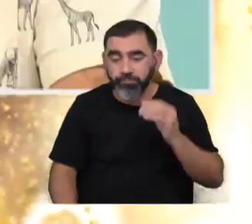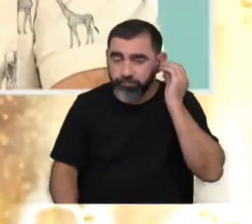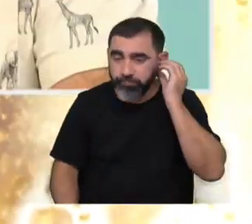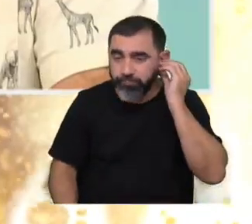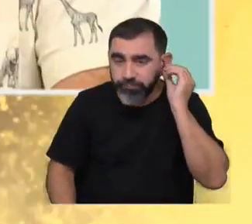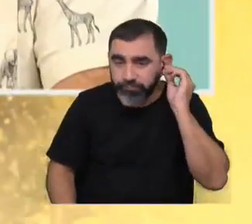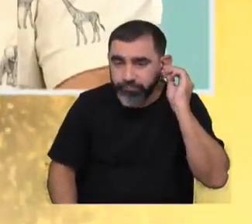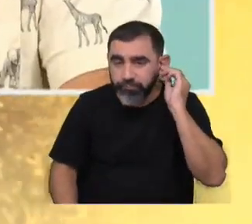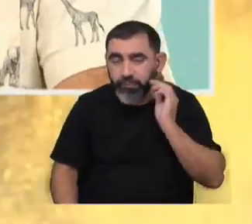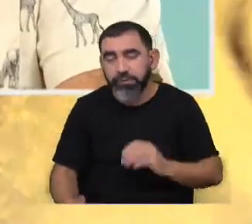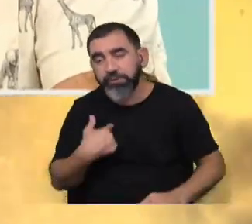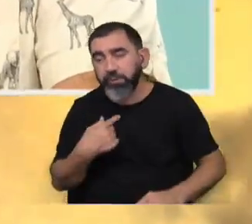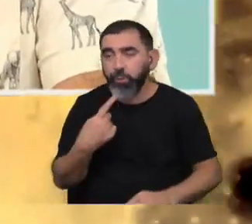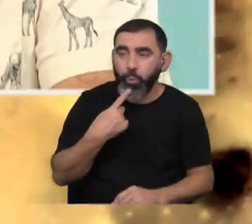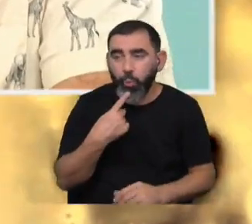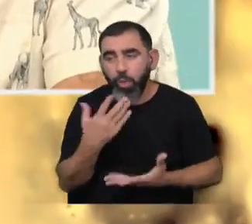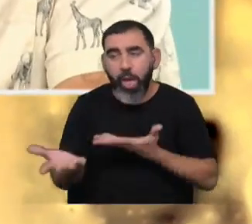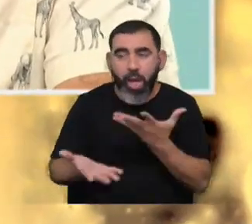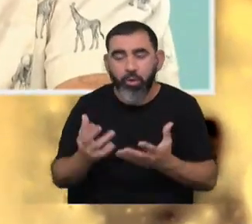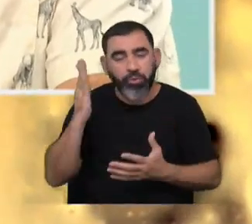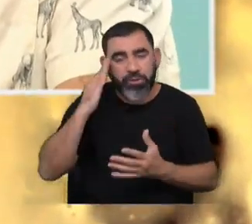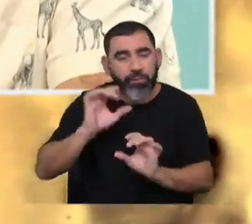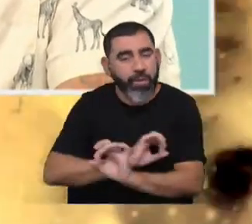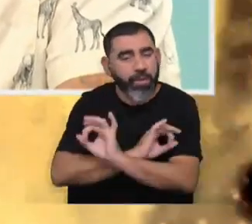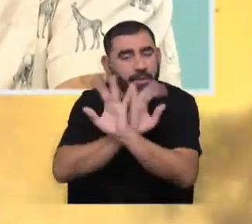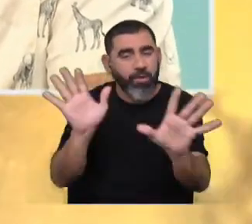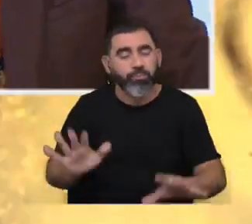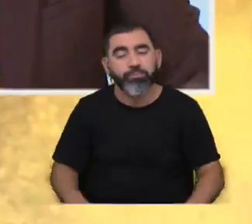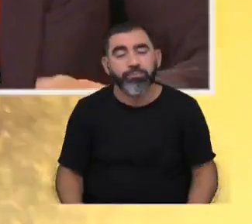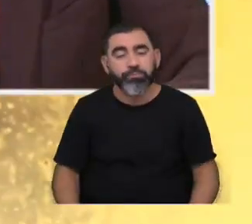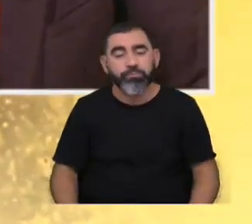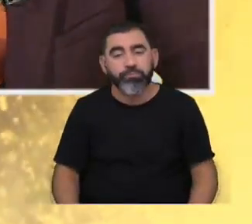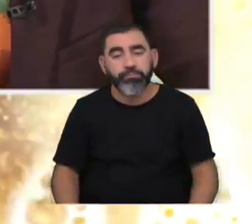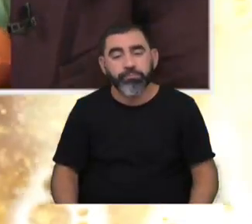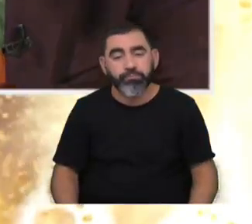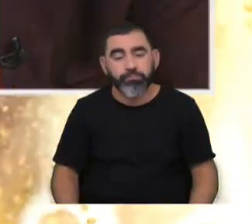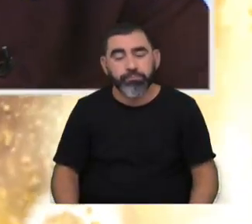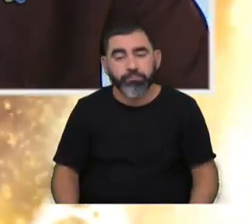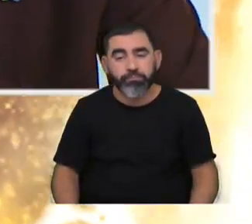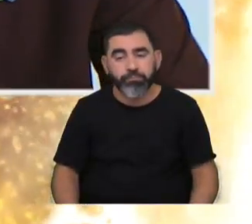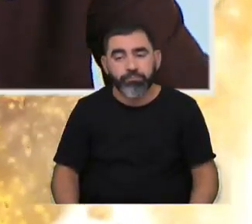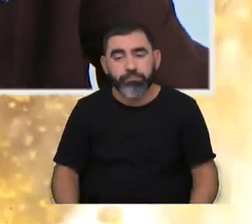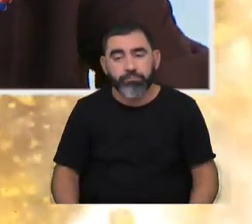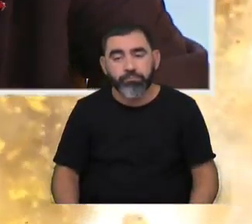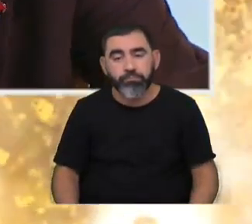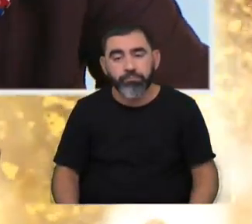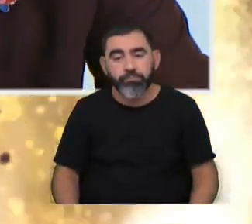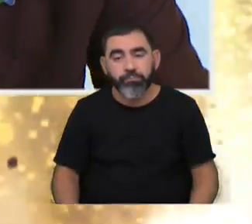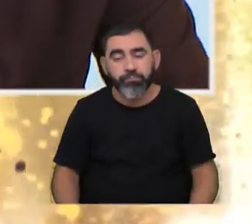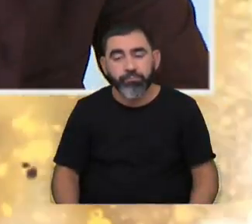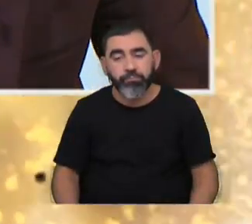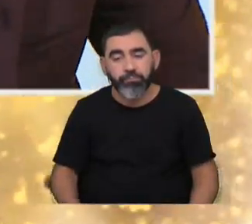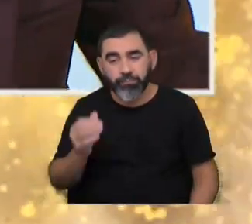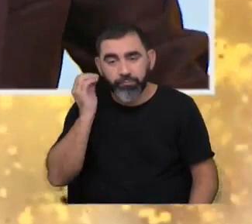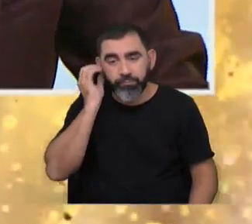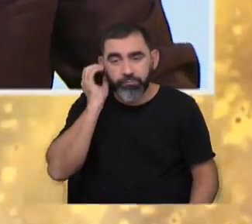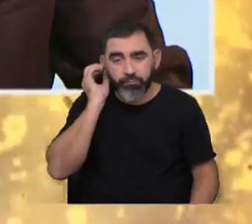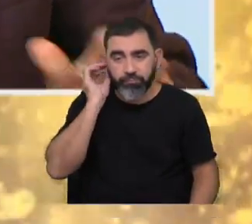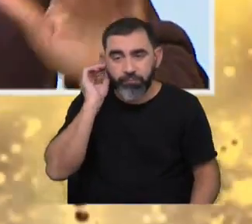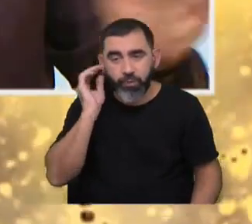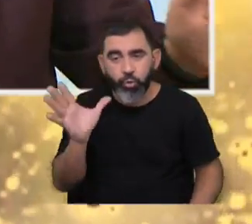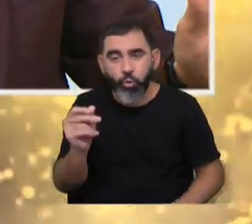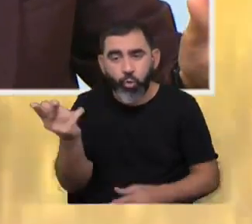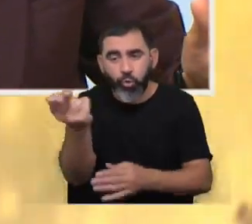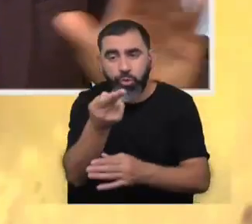sé, dudas o lo que podamos llegar a acercarnos. Eso está bueno. Y mientras hablamos voy a buscar, porque ustedes hicieron, está todo ilustrado, creo que